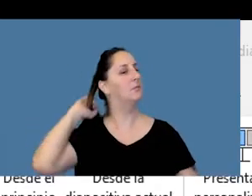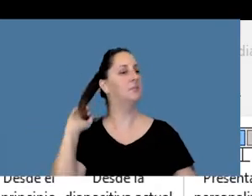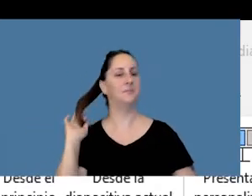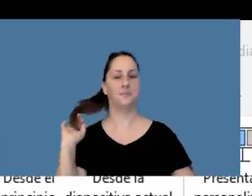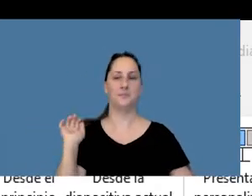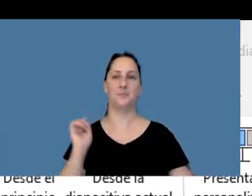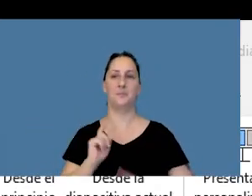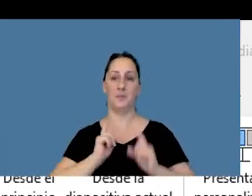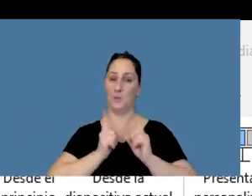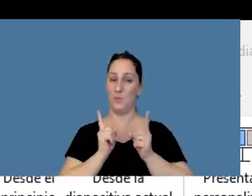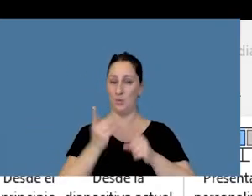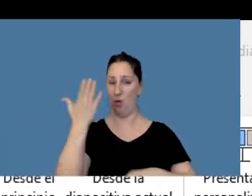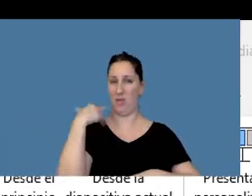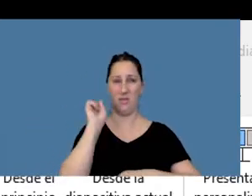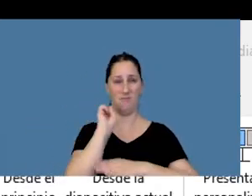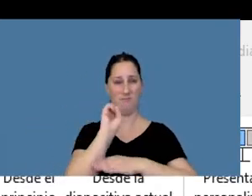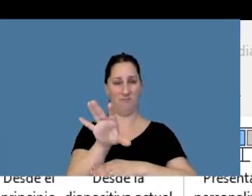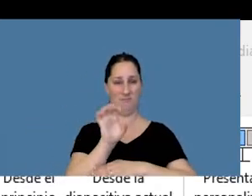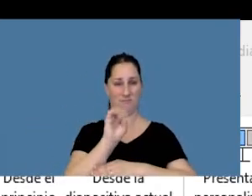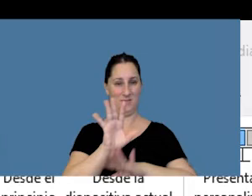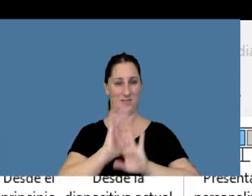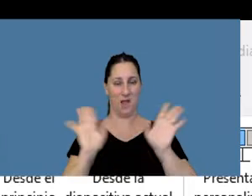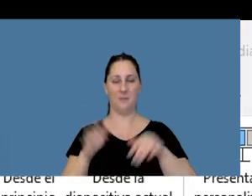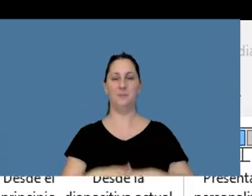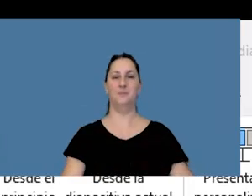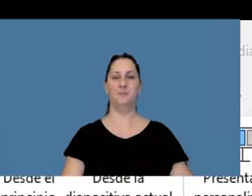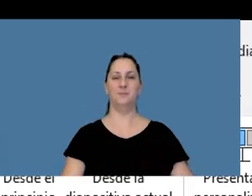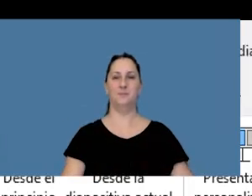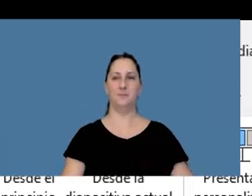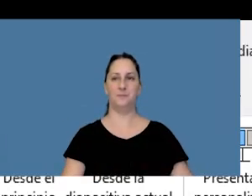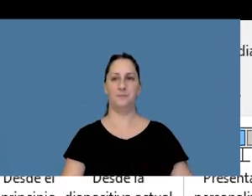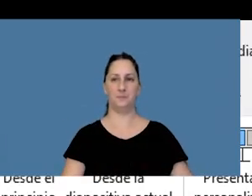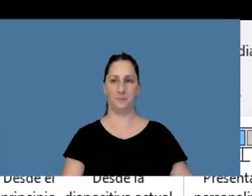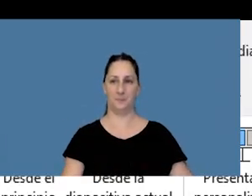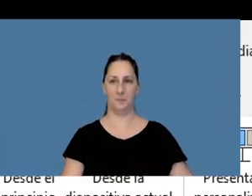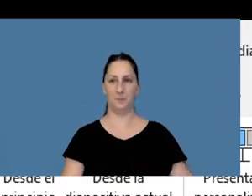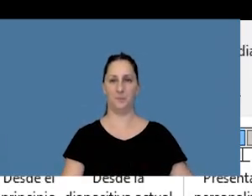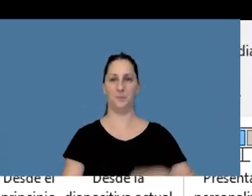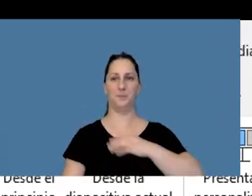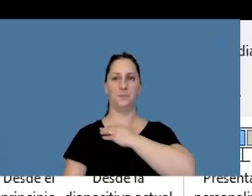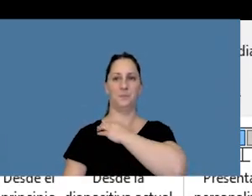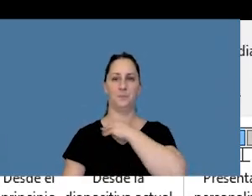enviando en días anteriores, de lo cual aquí